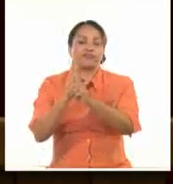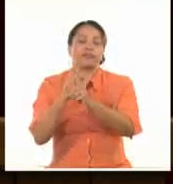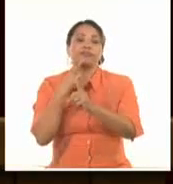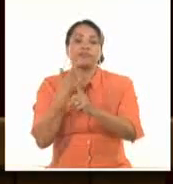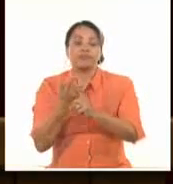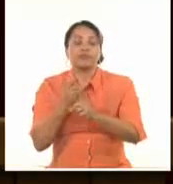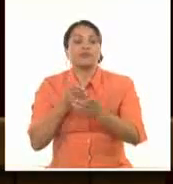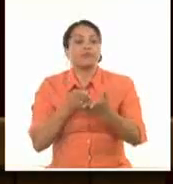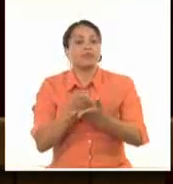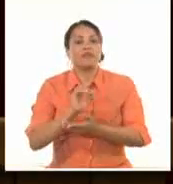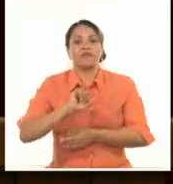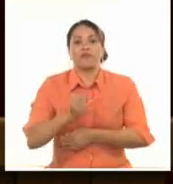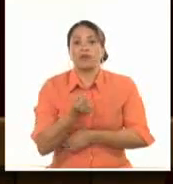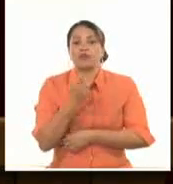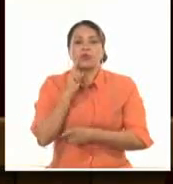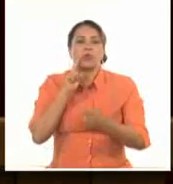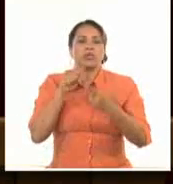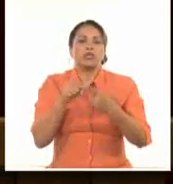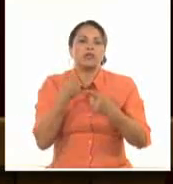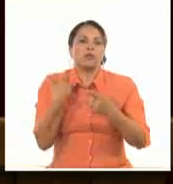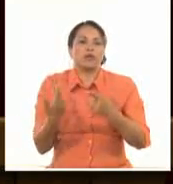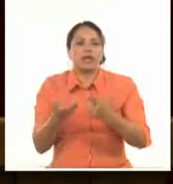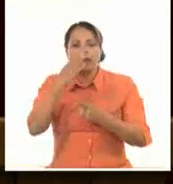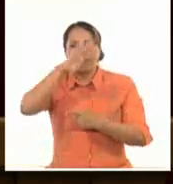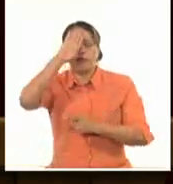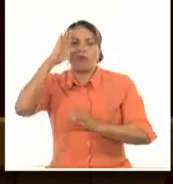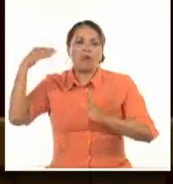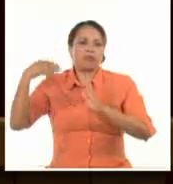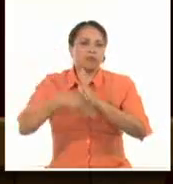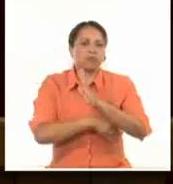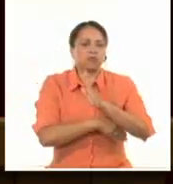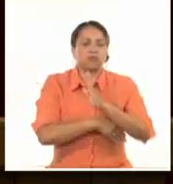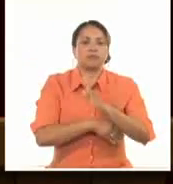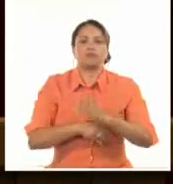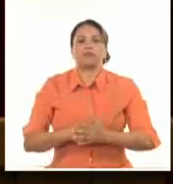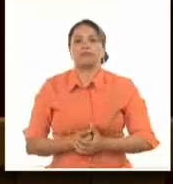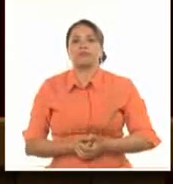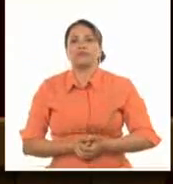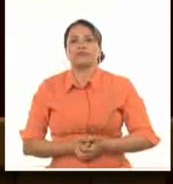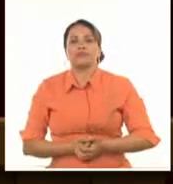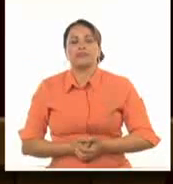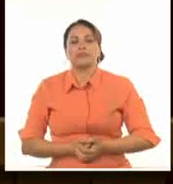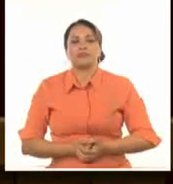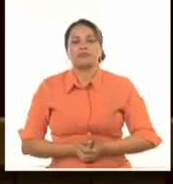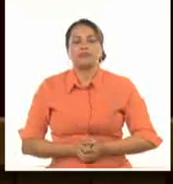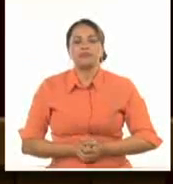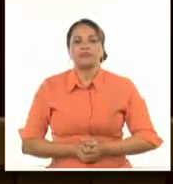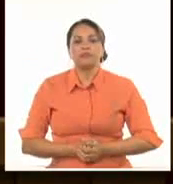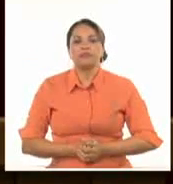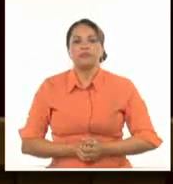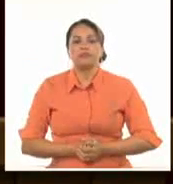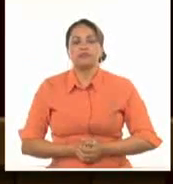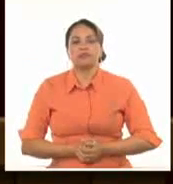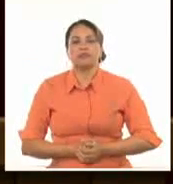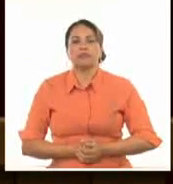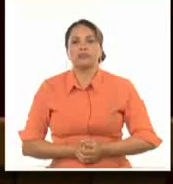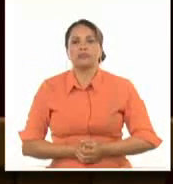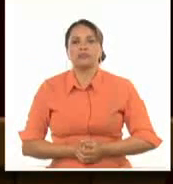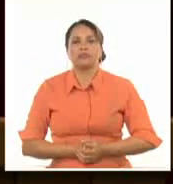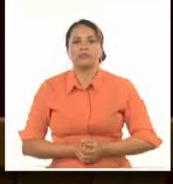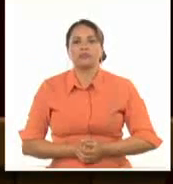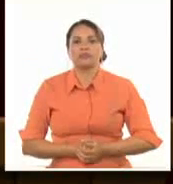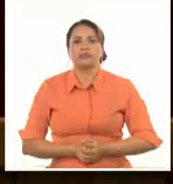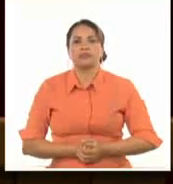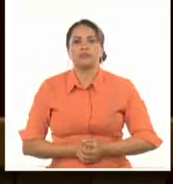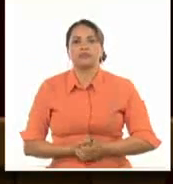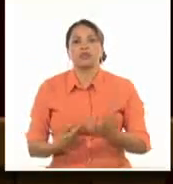único propósito de echar abajo la revolución que nos arrancó las cadenas de la infame neocolonia. Contra todo